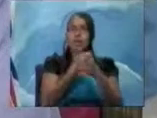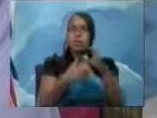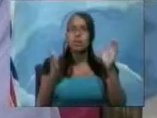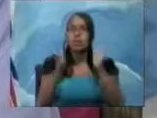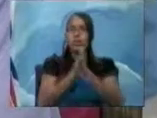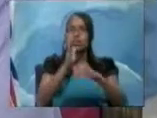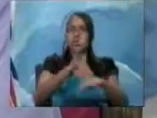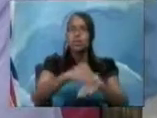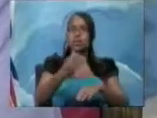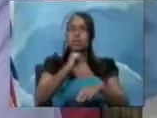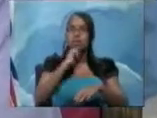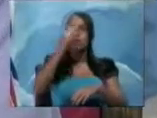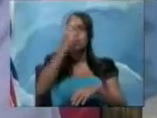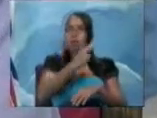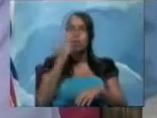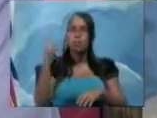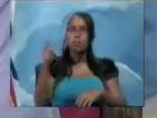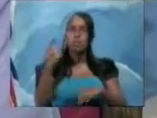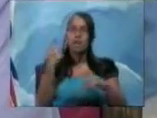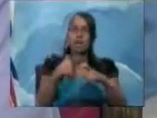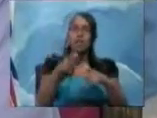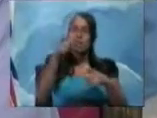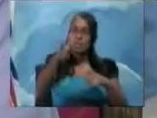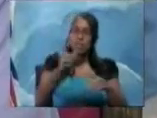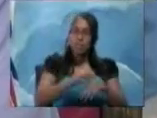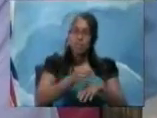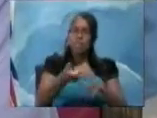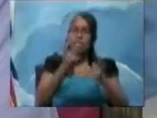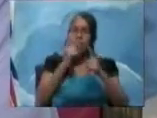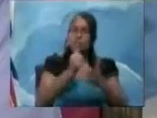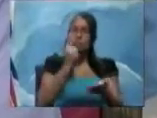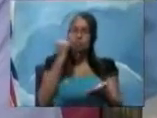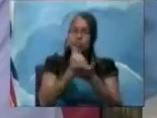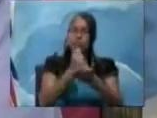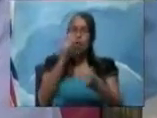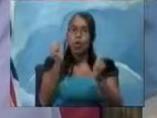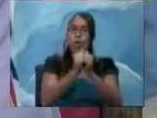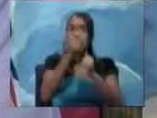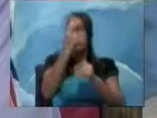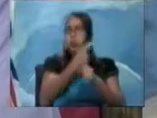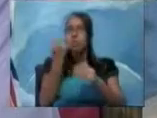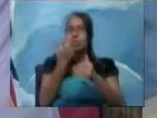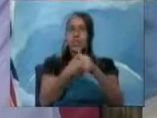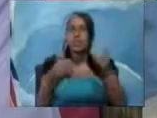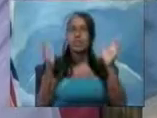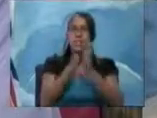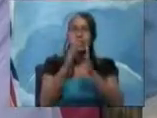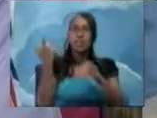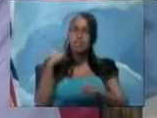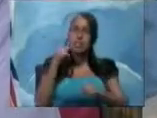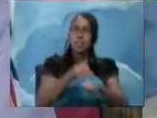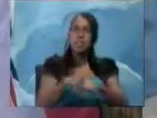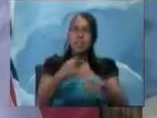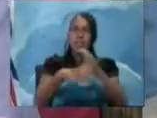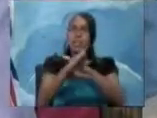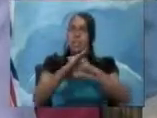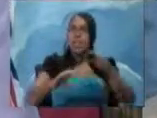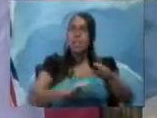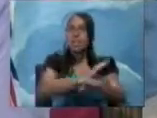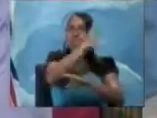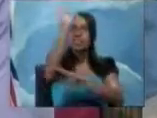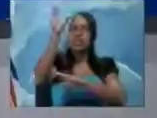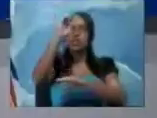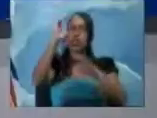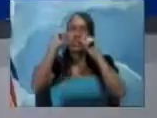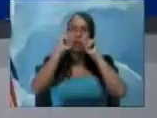es una promesa aquellos que se dejen sellar con la promesa del Espíritu Santo tendrán oportunidad de ir al cielo que Dios me le bendiga y que Dios me